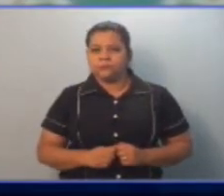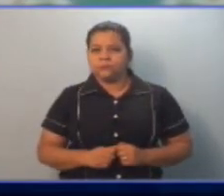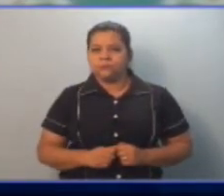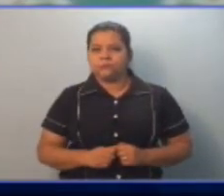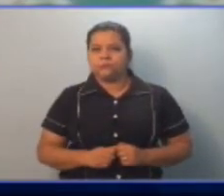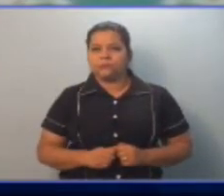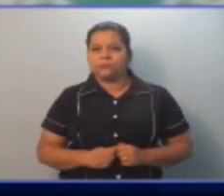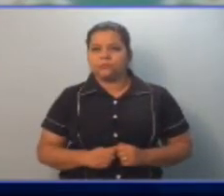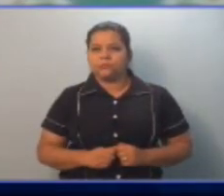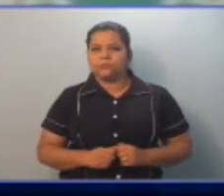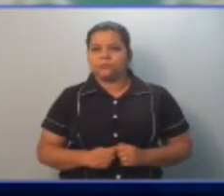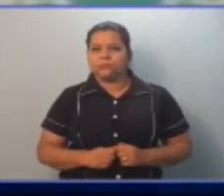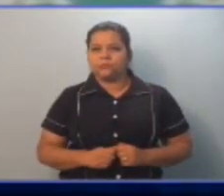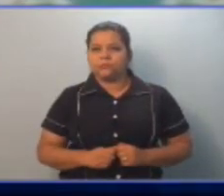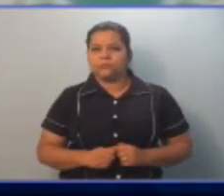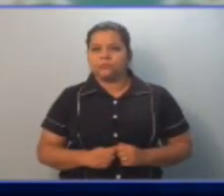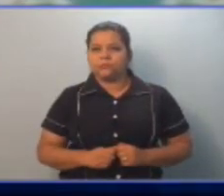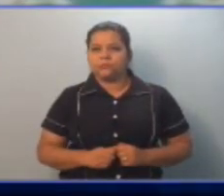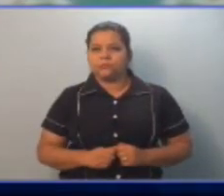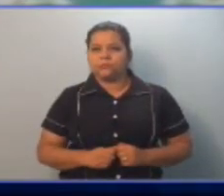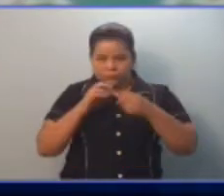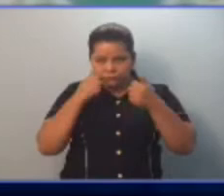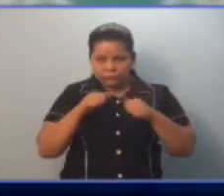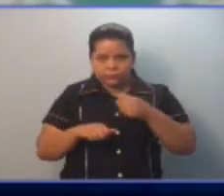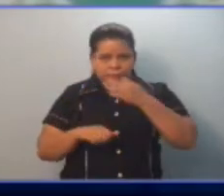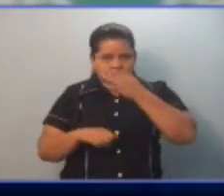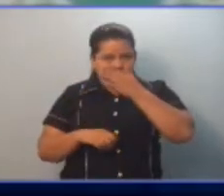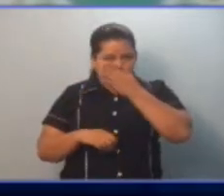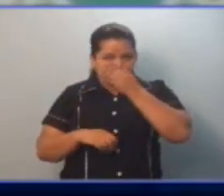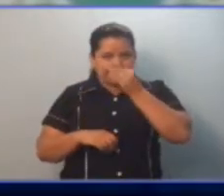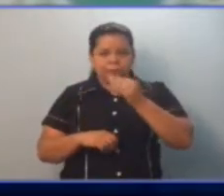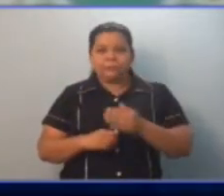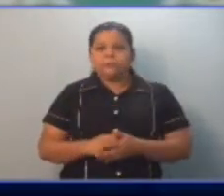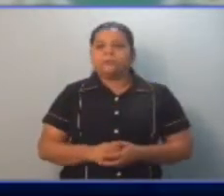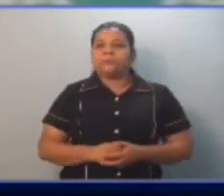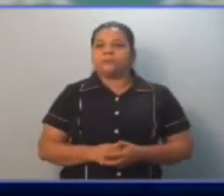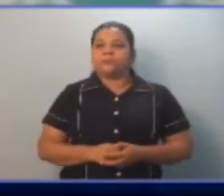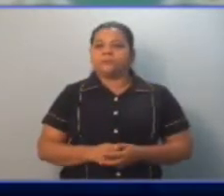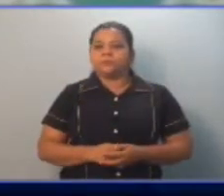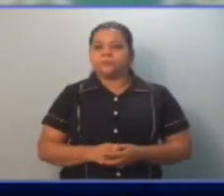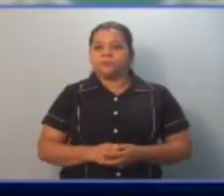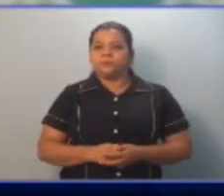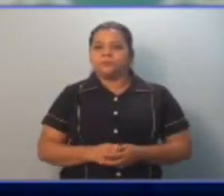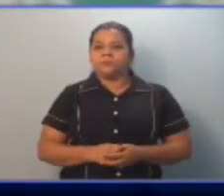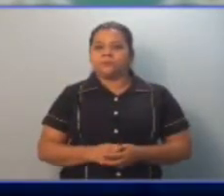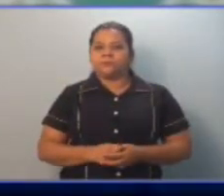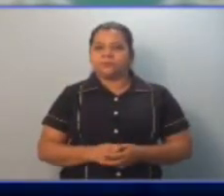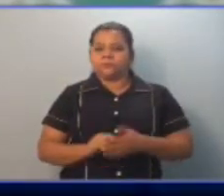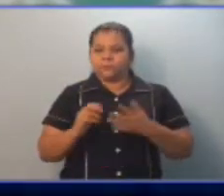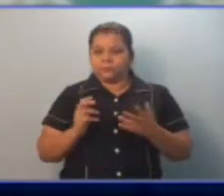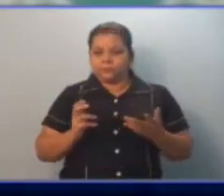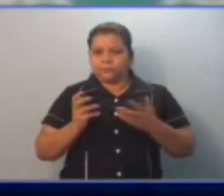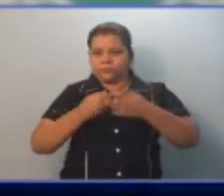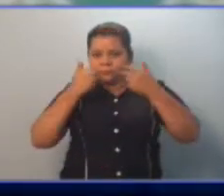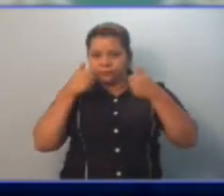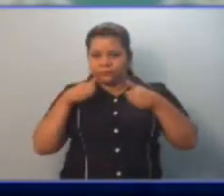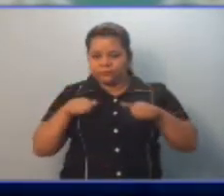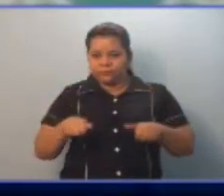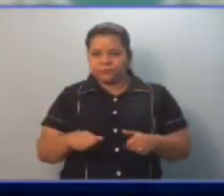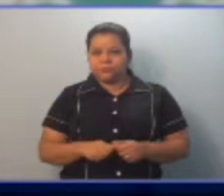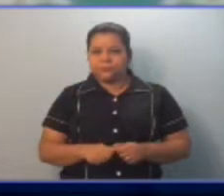Un tema donde no se toman en cuenta muchos intereses también de la persona que está sufriendo ese proceso.